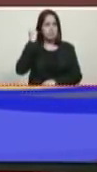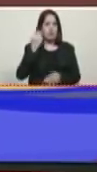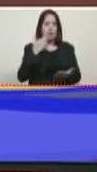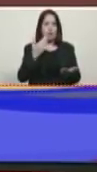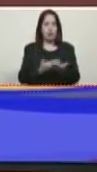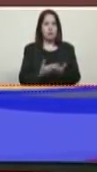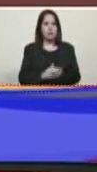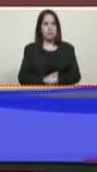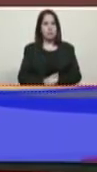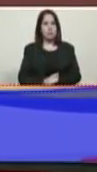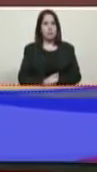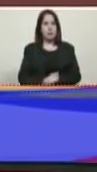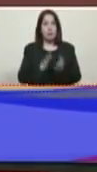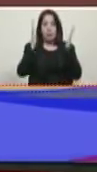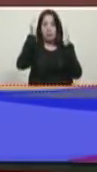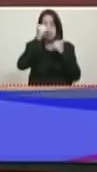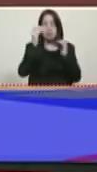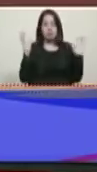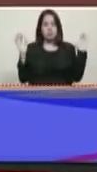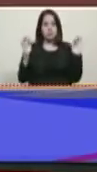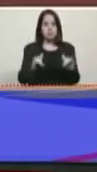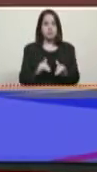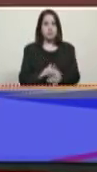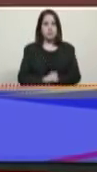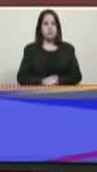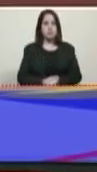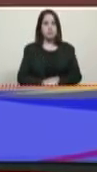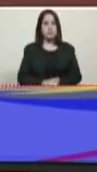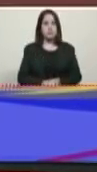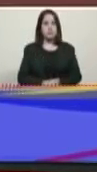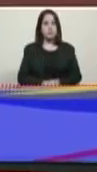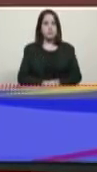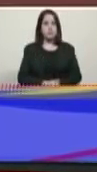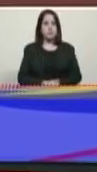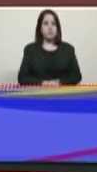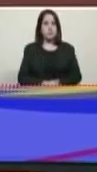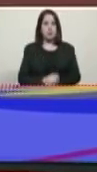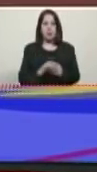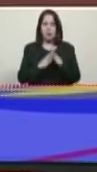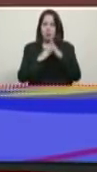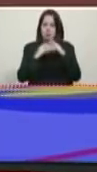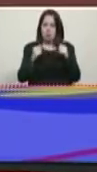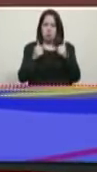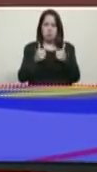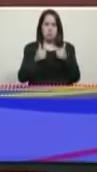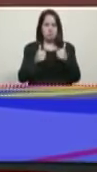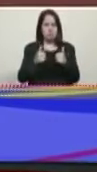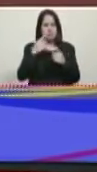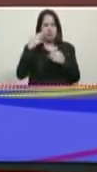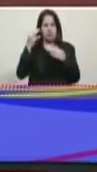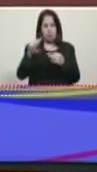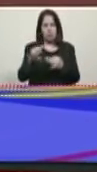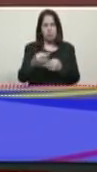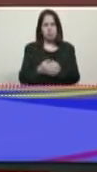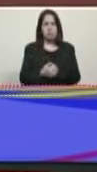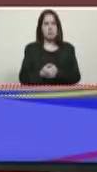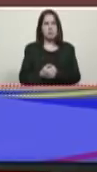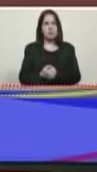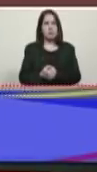por atender mi llamada todo va a ir bien tengan la seguridad